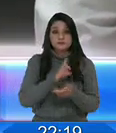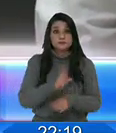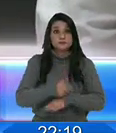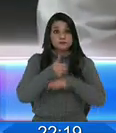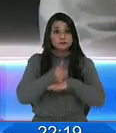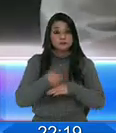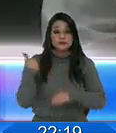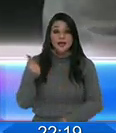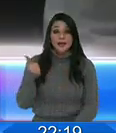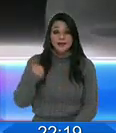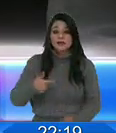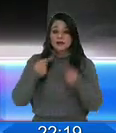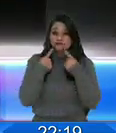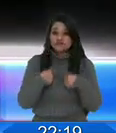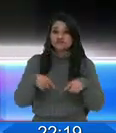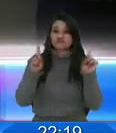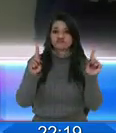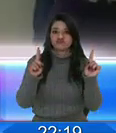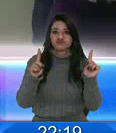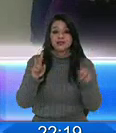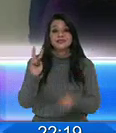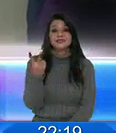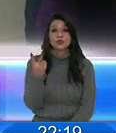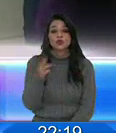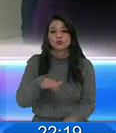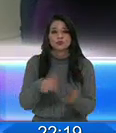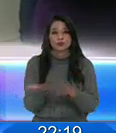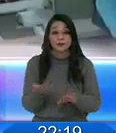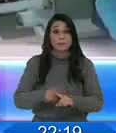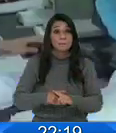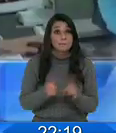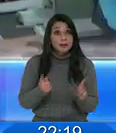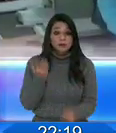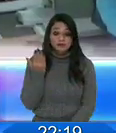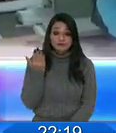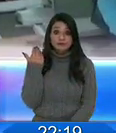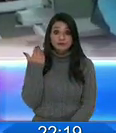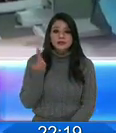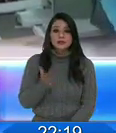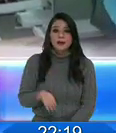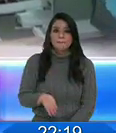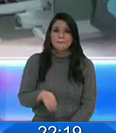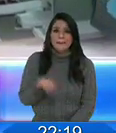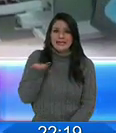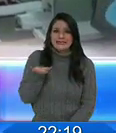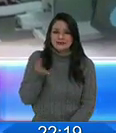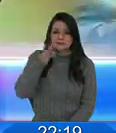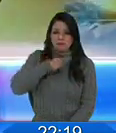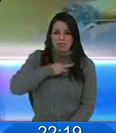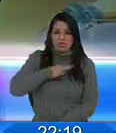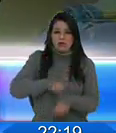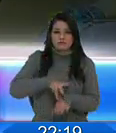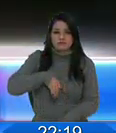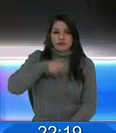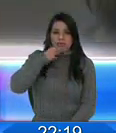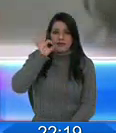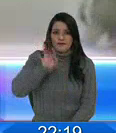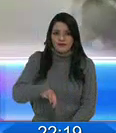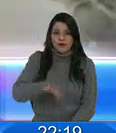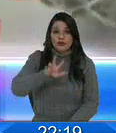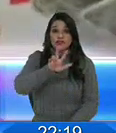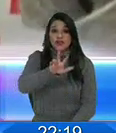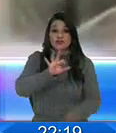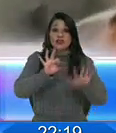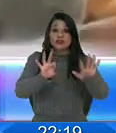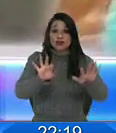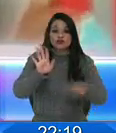argentinas anunciaron a su segundo fallecido, pero en cambio hace pocas horas elevó la cifra de contagios por el COVID-19 a 38 casos en el